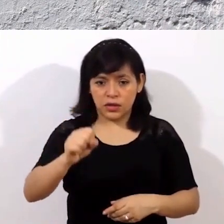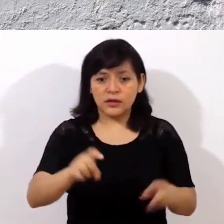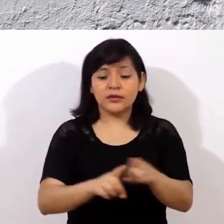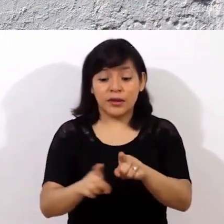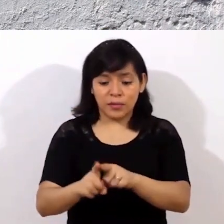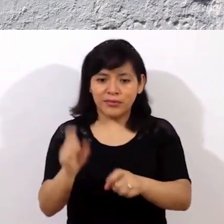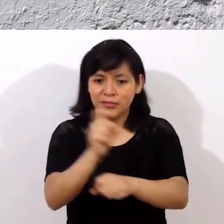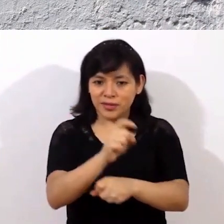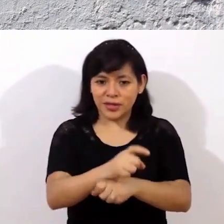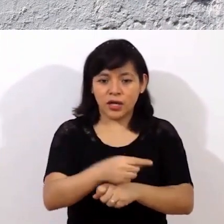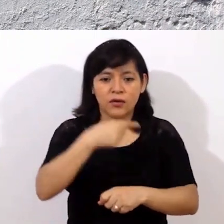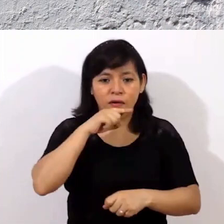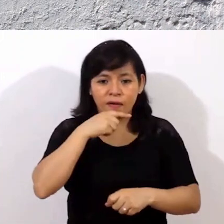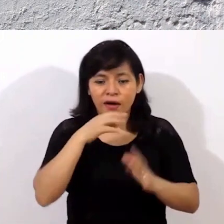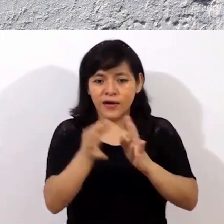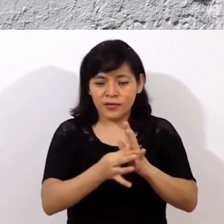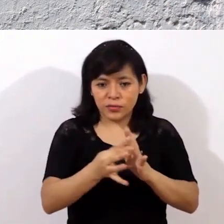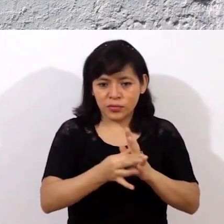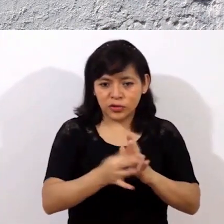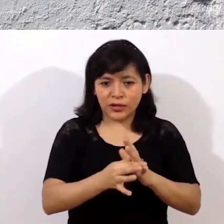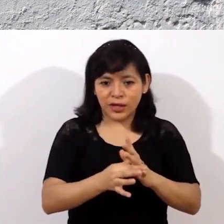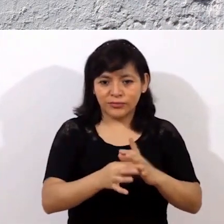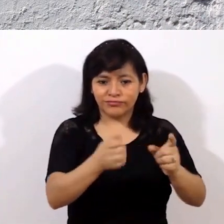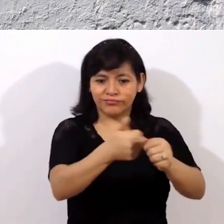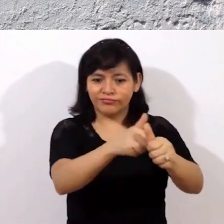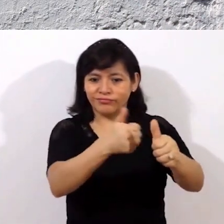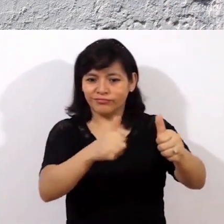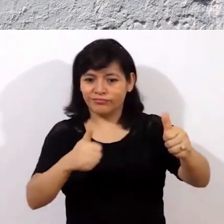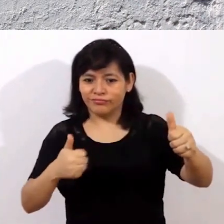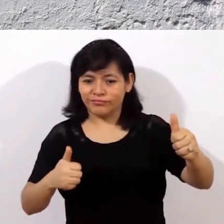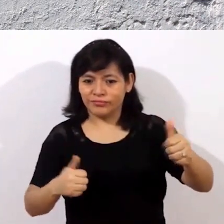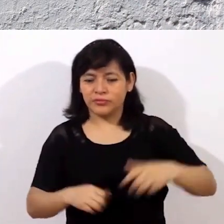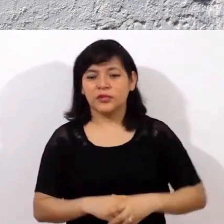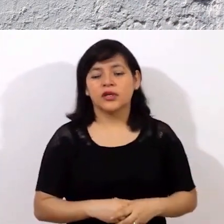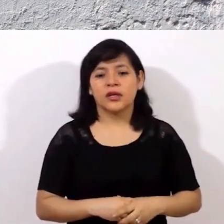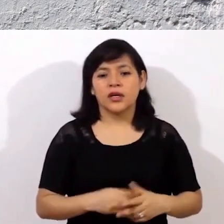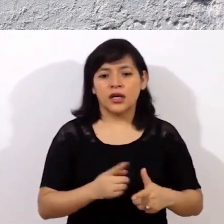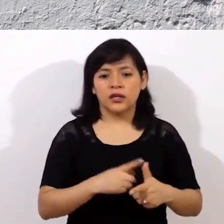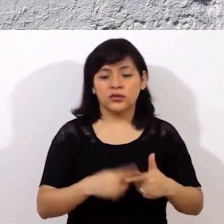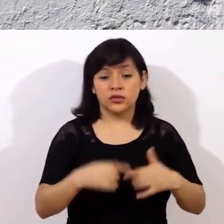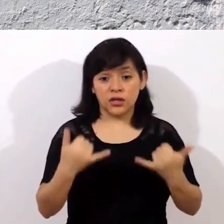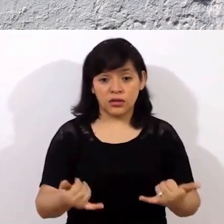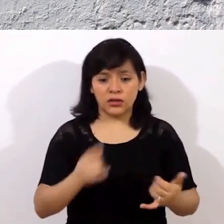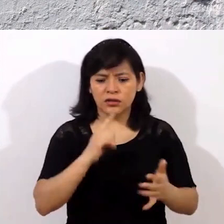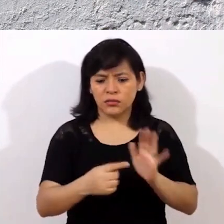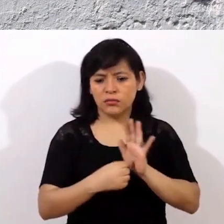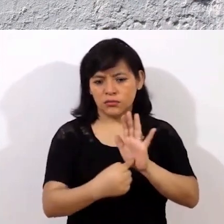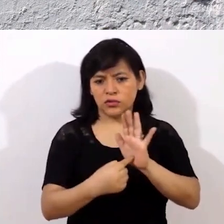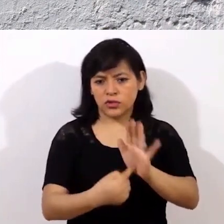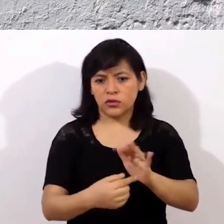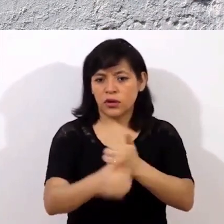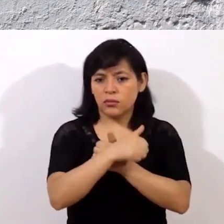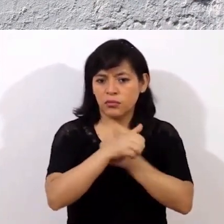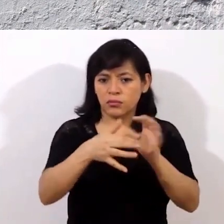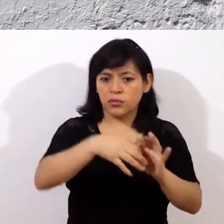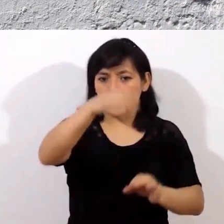También diríamos que el propósito central que tiene el libro de Oseas tiene que ver con ilustrar el